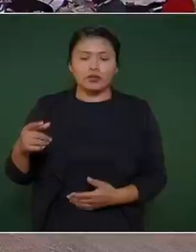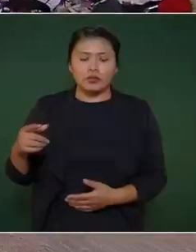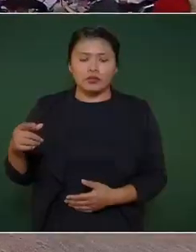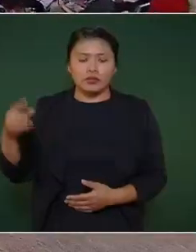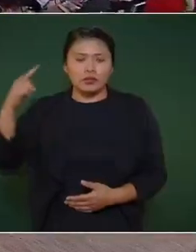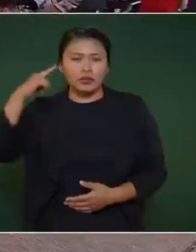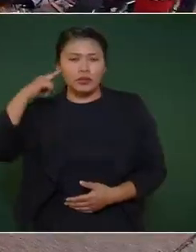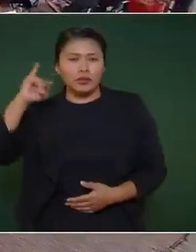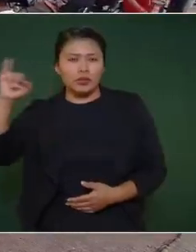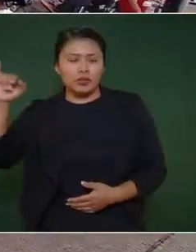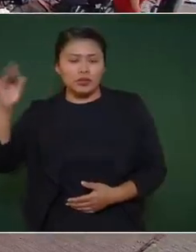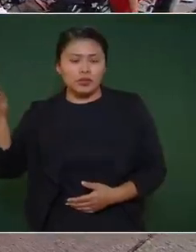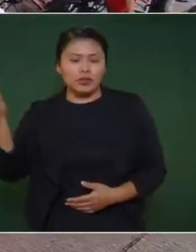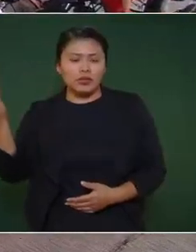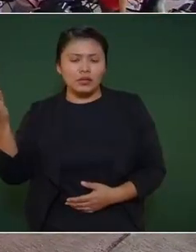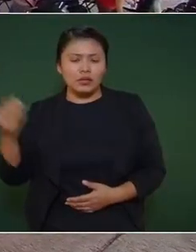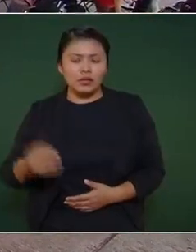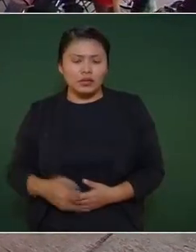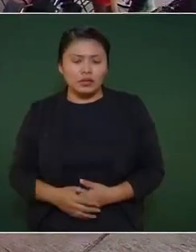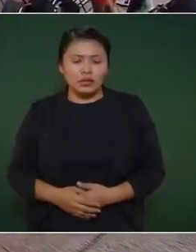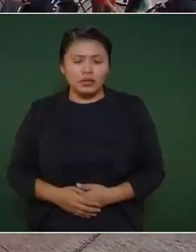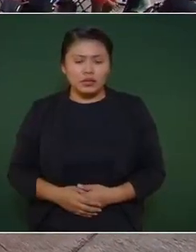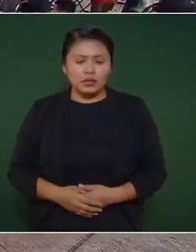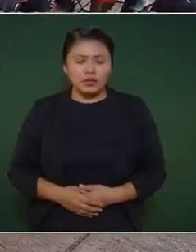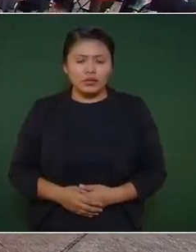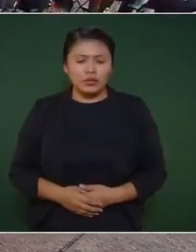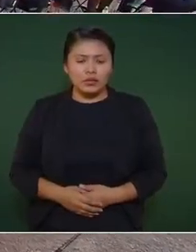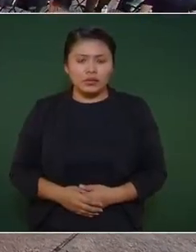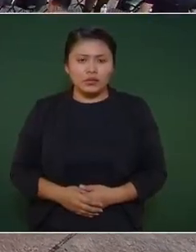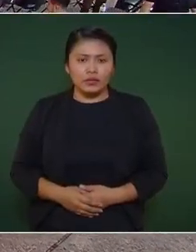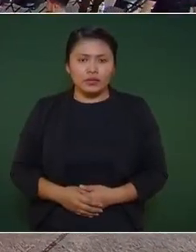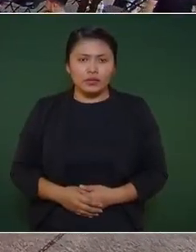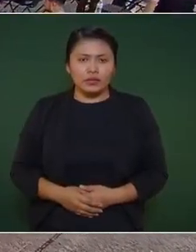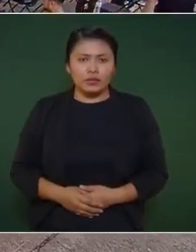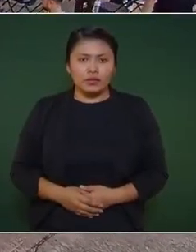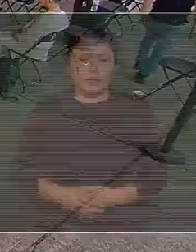está. ¿En qué está trabajando ahora? Está en la asesora de presidencia. Presidente, el tren Cuatzapalenque. Voy a subirme. ¿Y qué tal? ¿Para cuándo? ¿Hoy? Hoy.